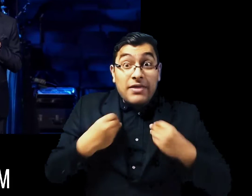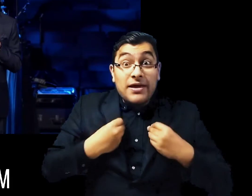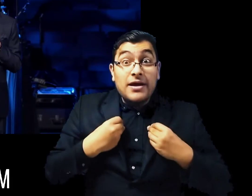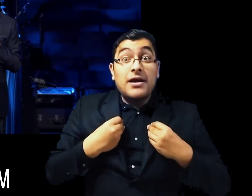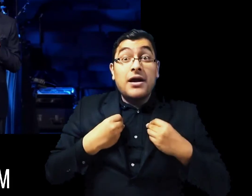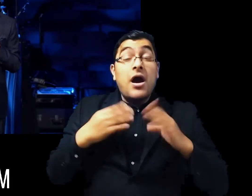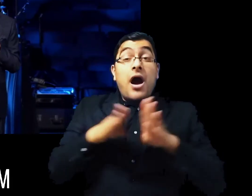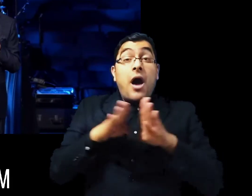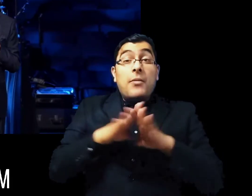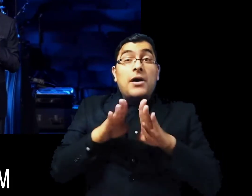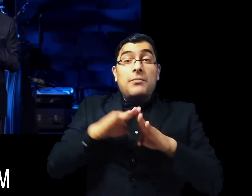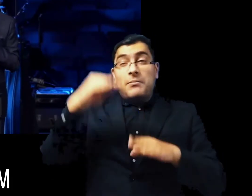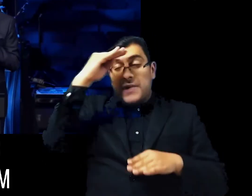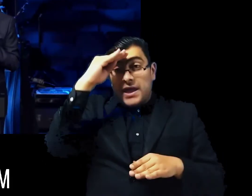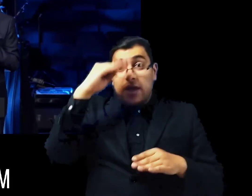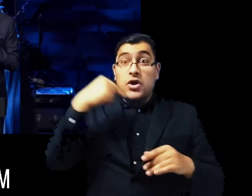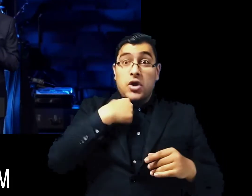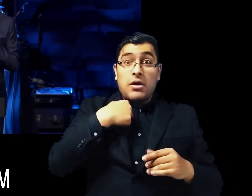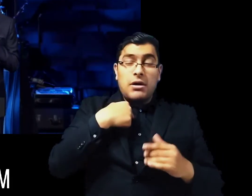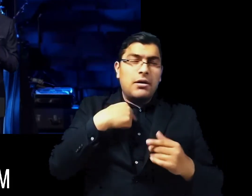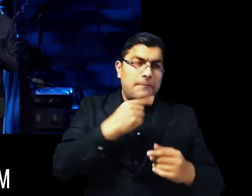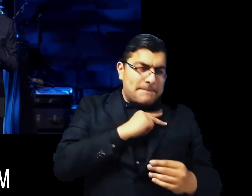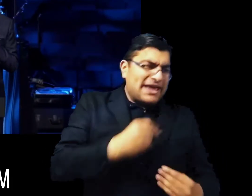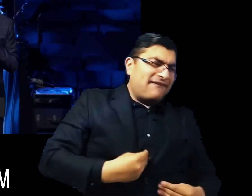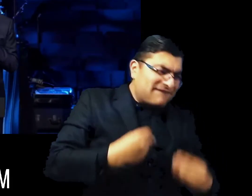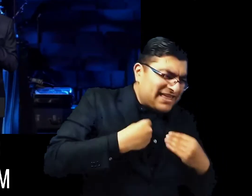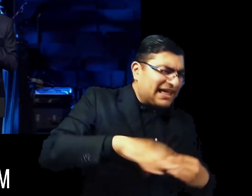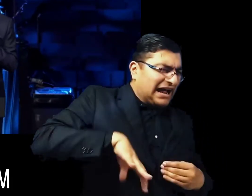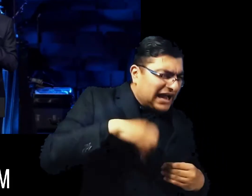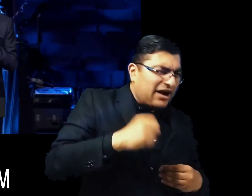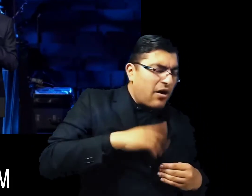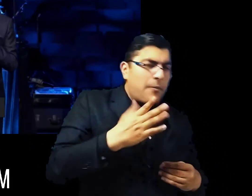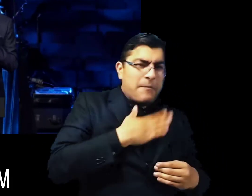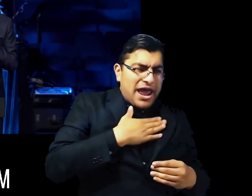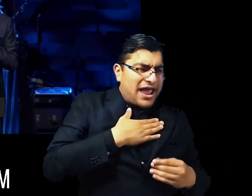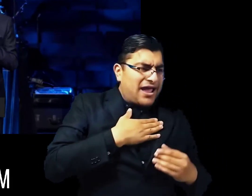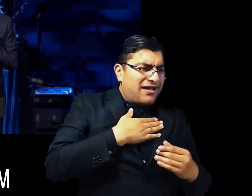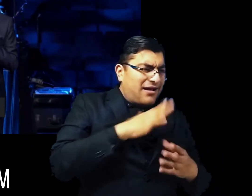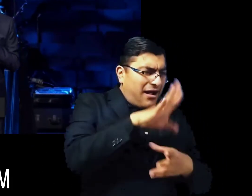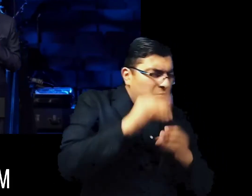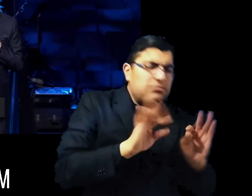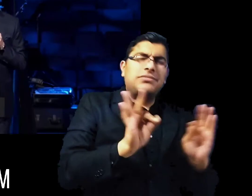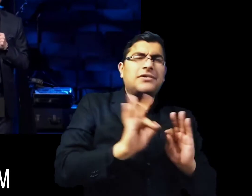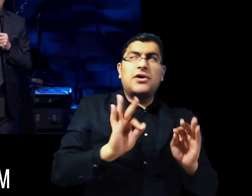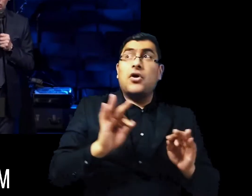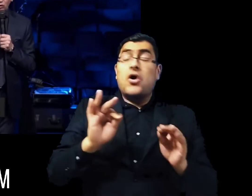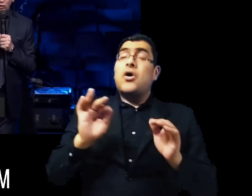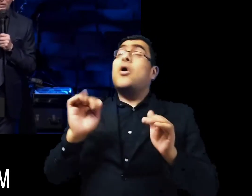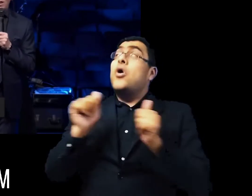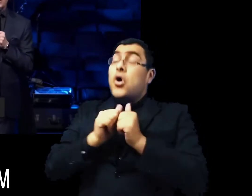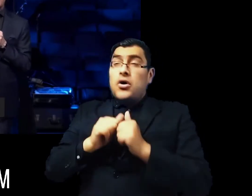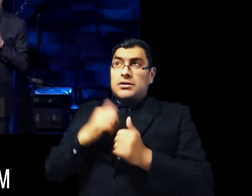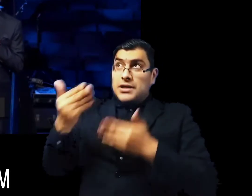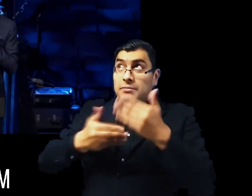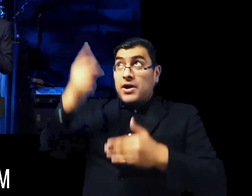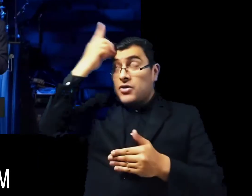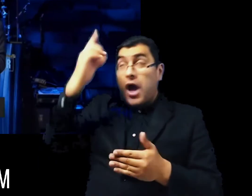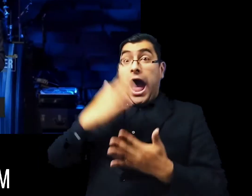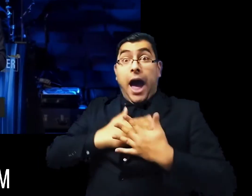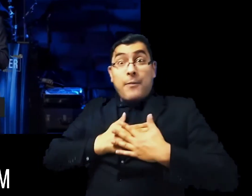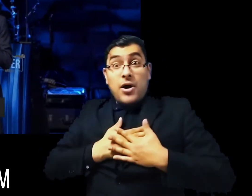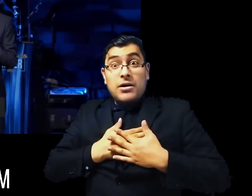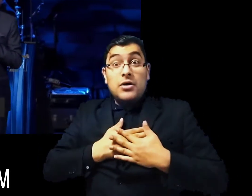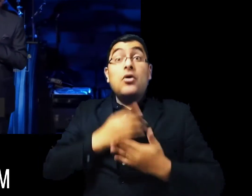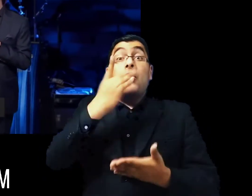ilusión de que estás en tu propia fuerza o entero. Y en el servicio del amor, solo los soldados heridos